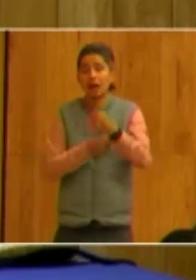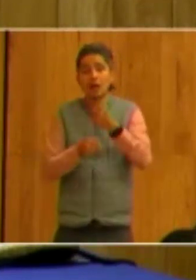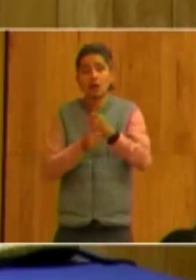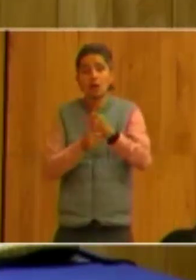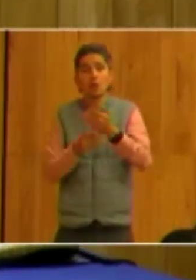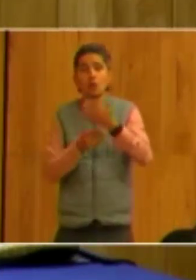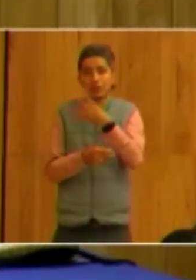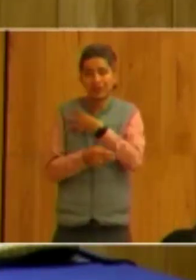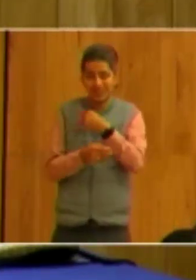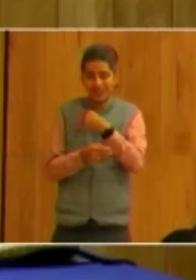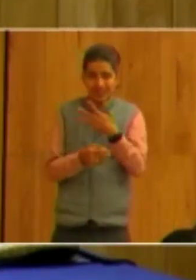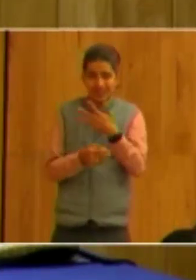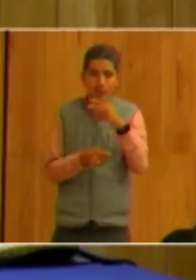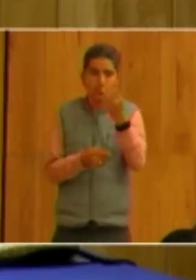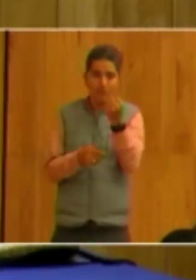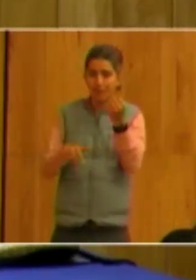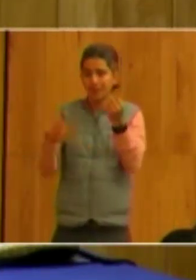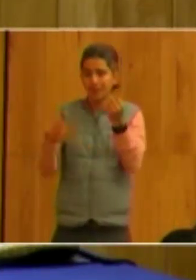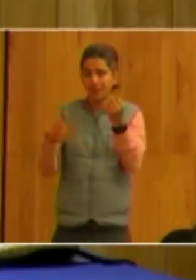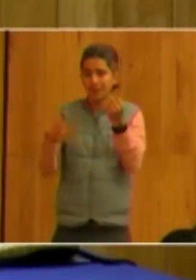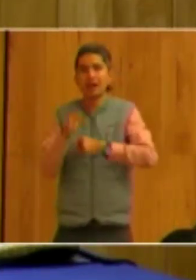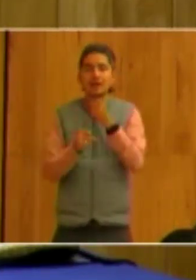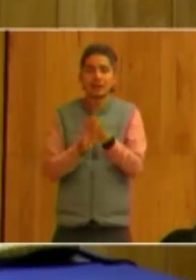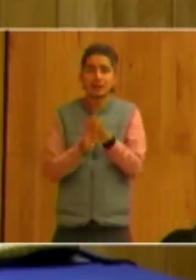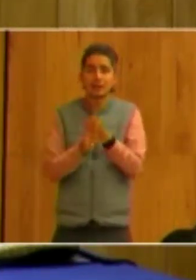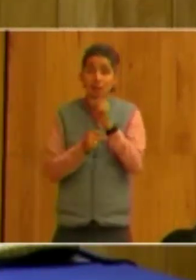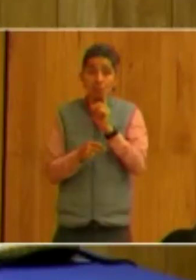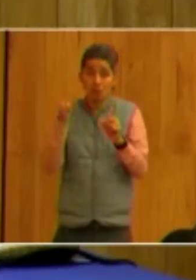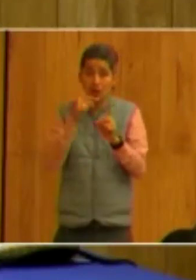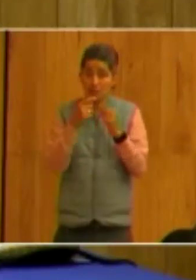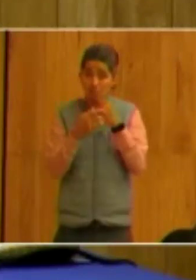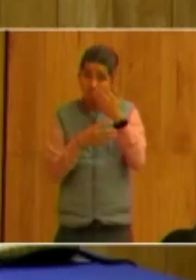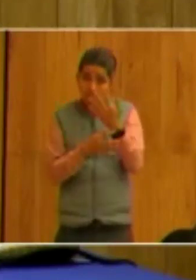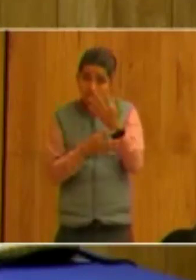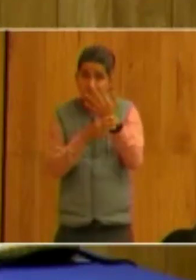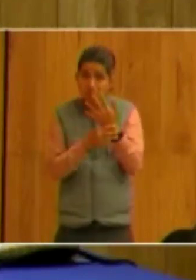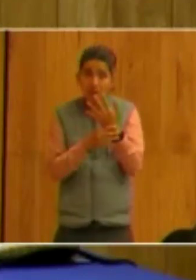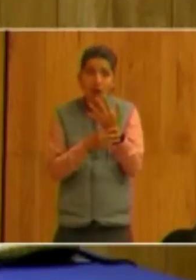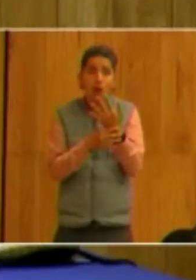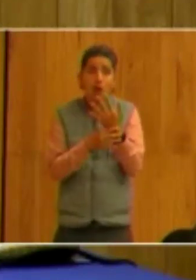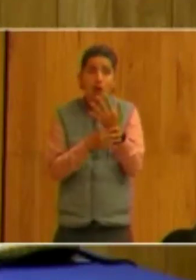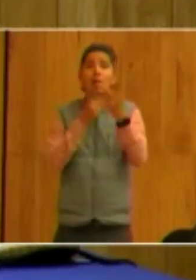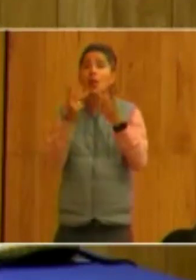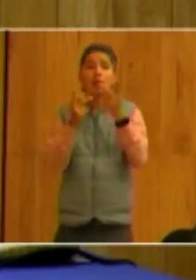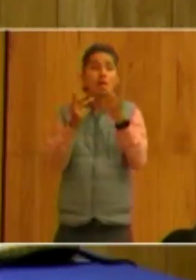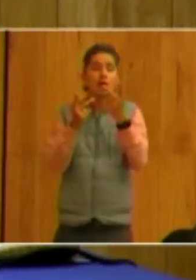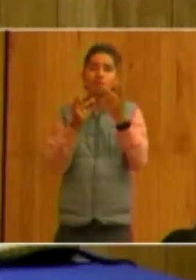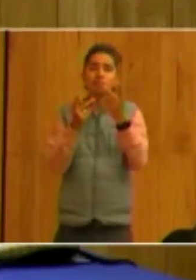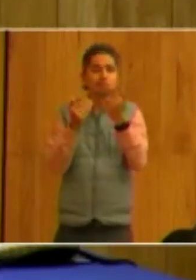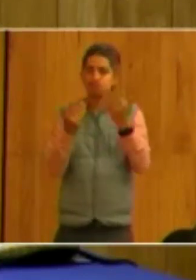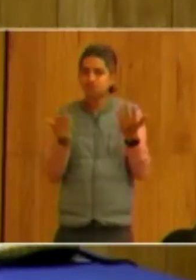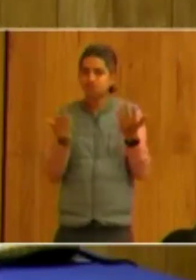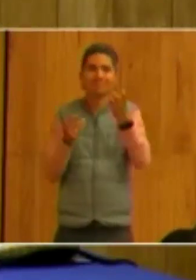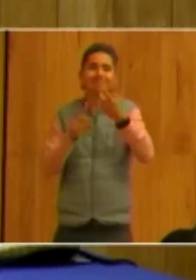tiene dos hijos de 9 y de 13 años. Y ella nos dice que lo que no se nombra no existe y